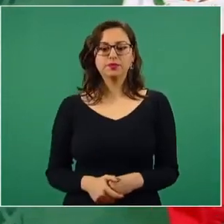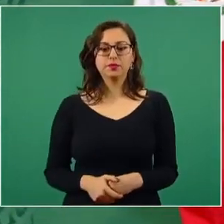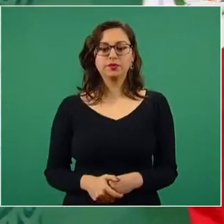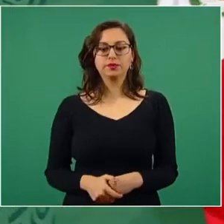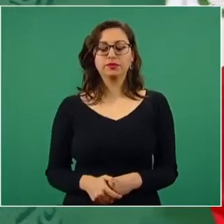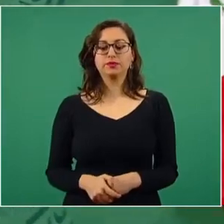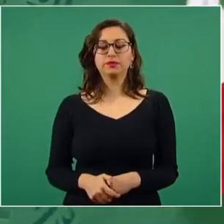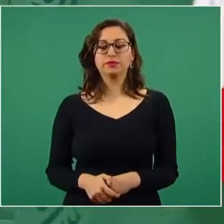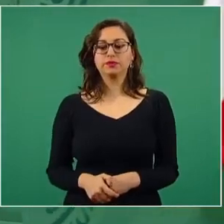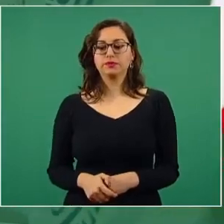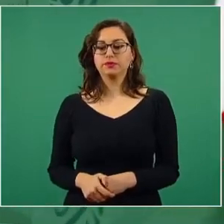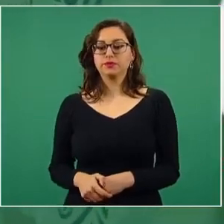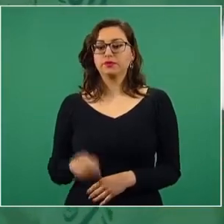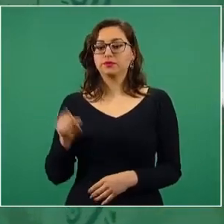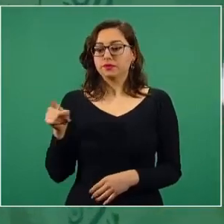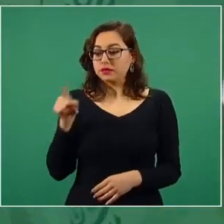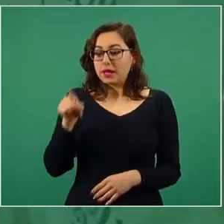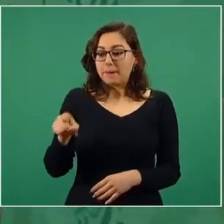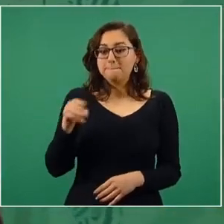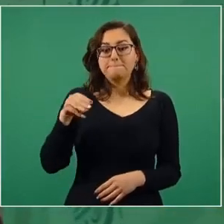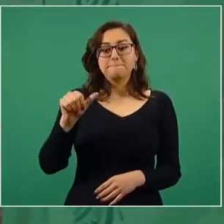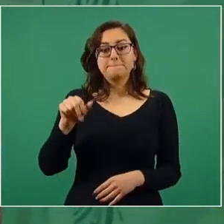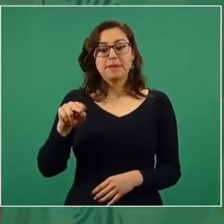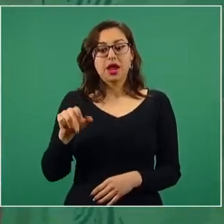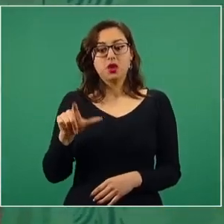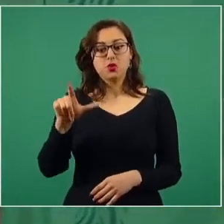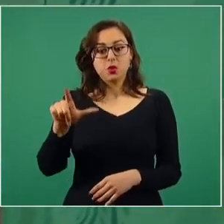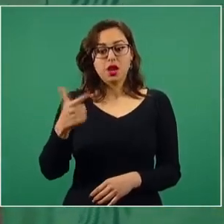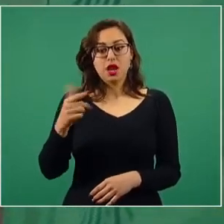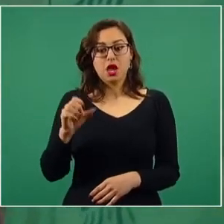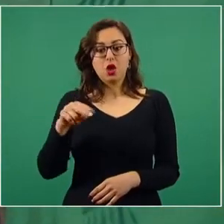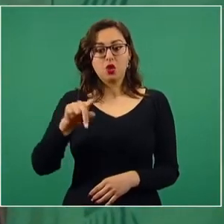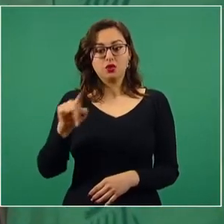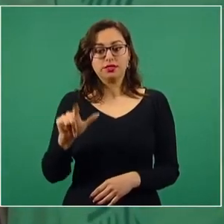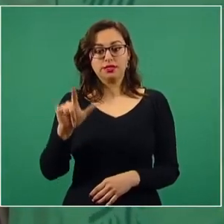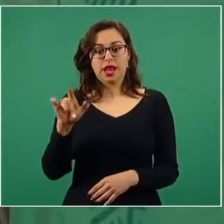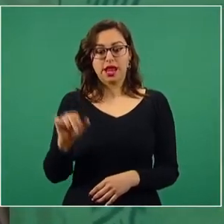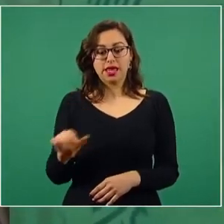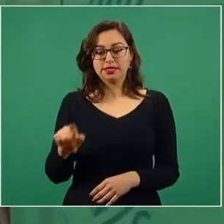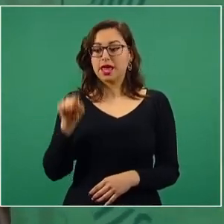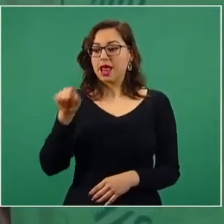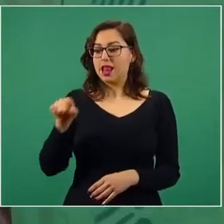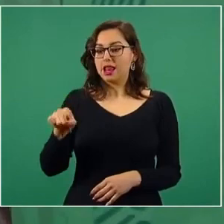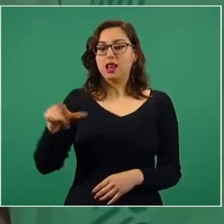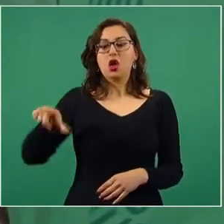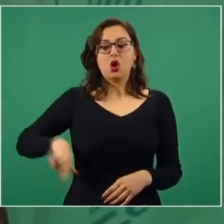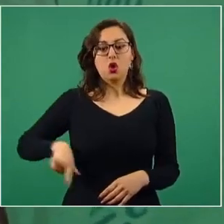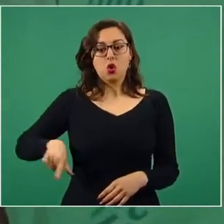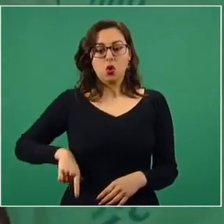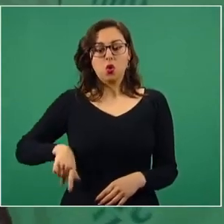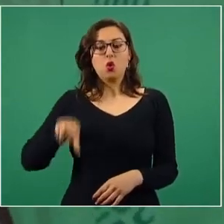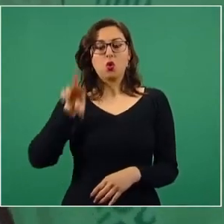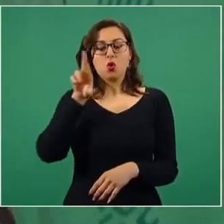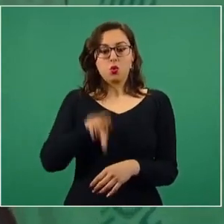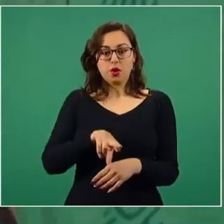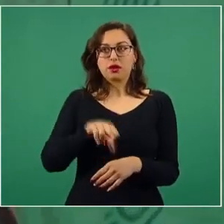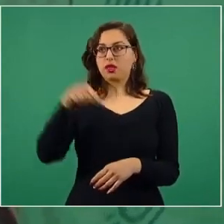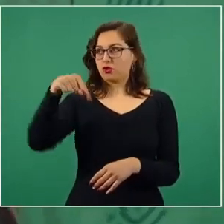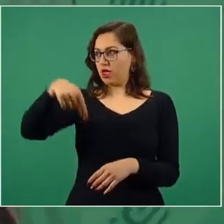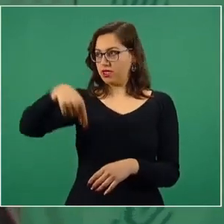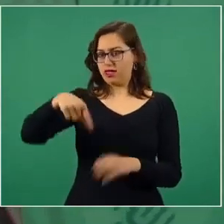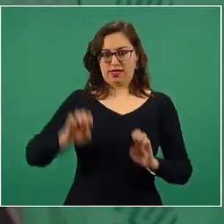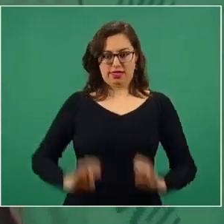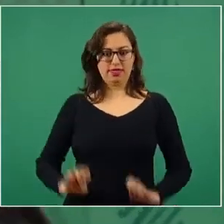Manuel González, que siendo gobernador, eso es muy interesante, del Palacio